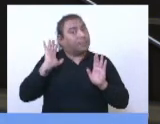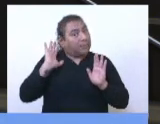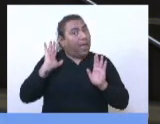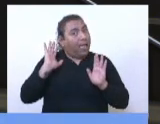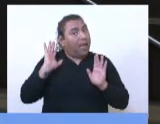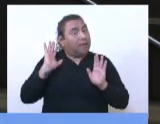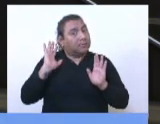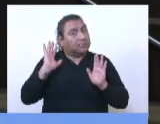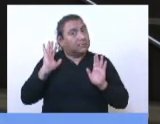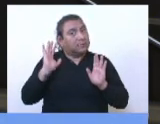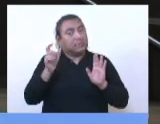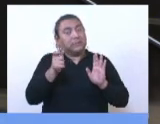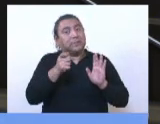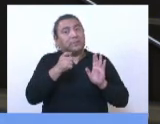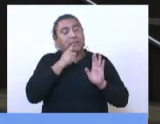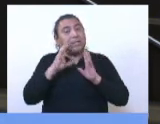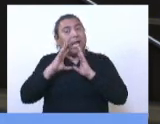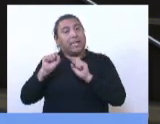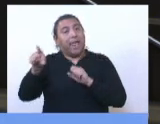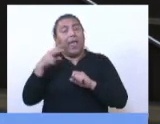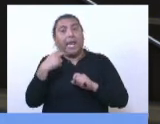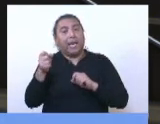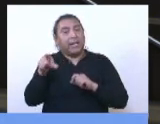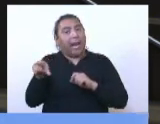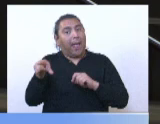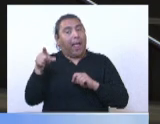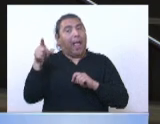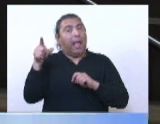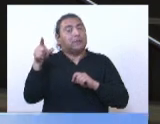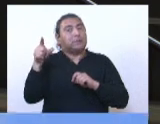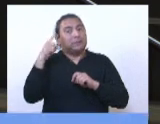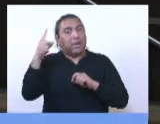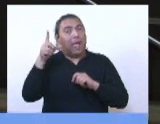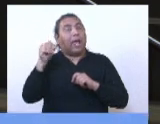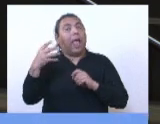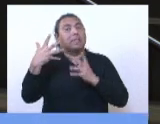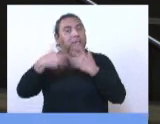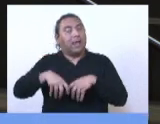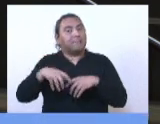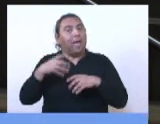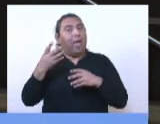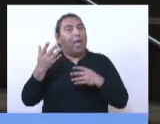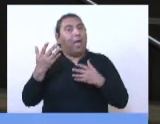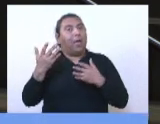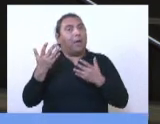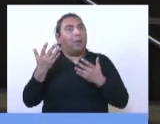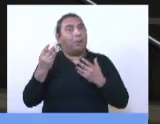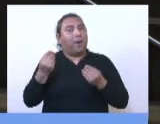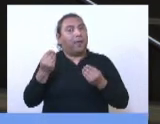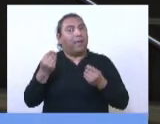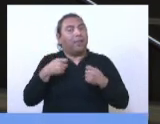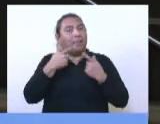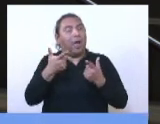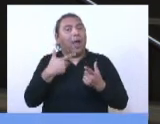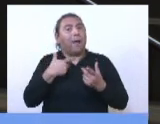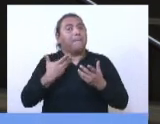si la secretividad energía considera que el sistema da para tener una mayor compra de